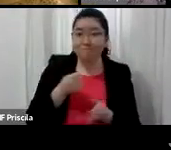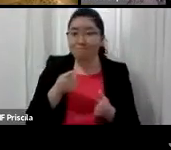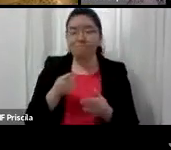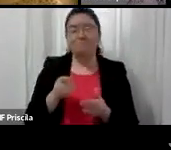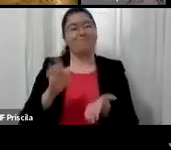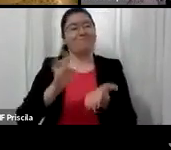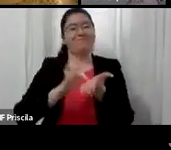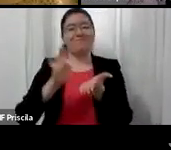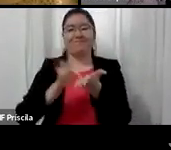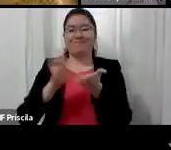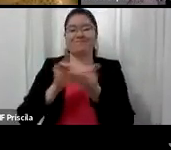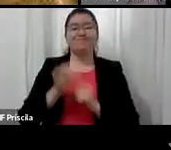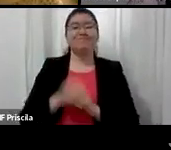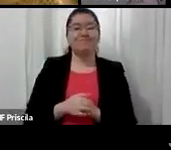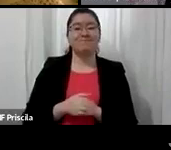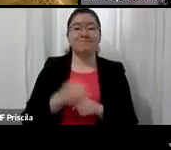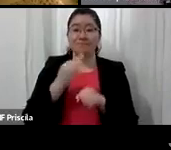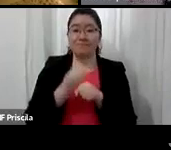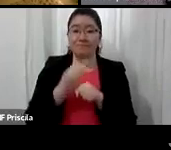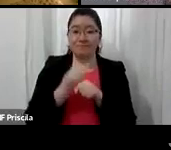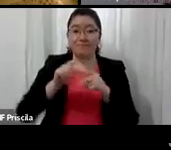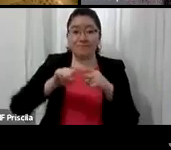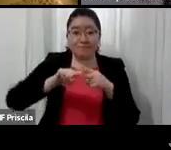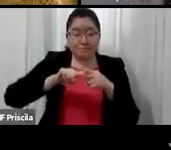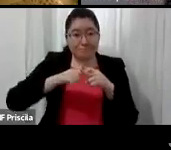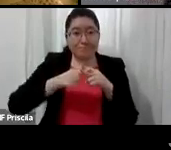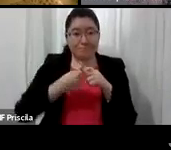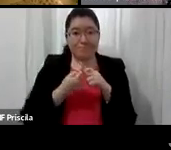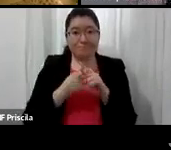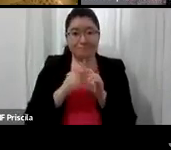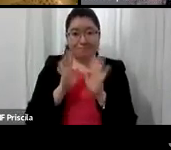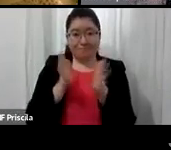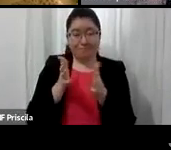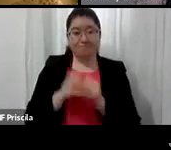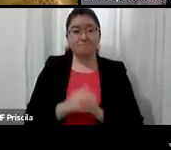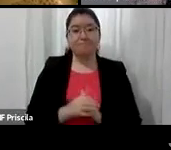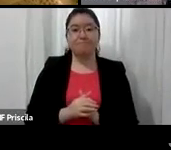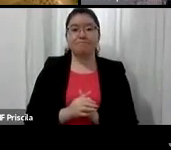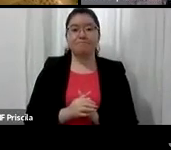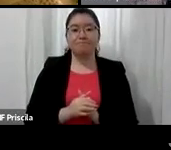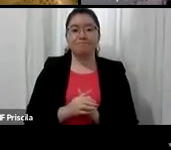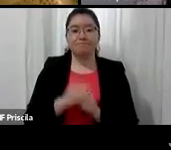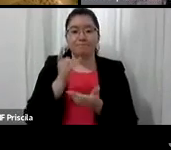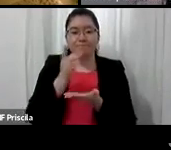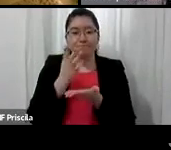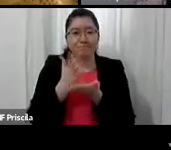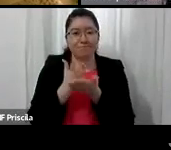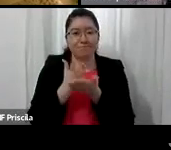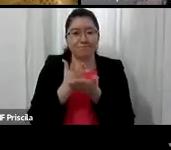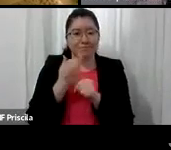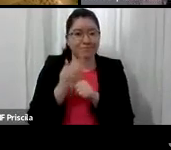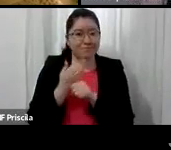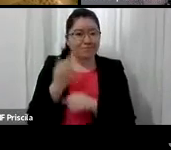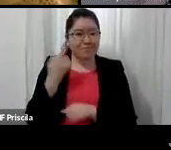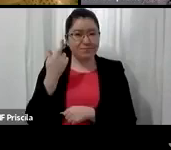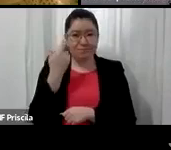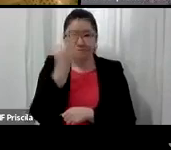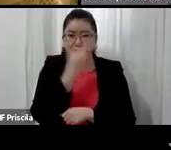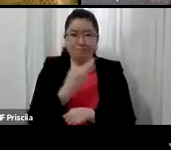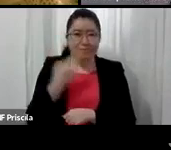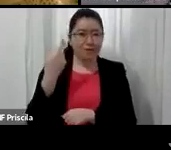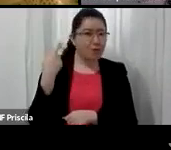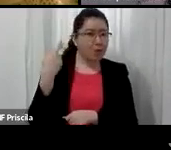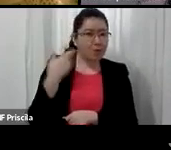estamos empezando y nada más estoy haciendo un chequeo de sonido. ¿Todo en orden? Perfecto.